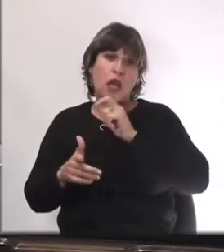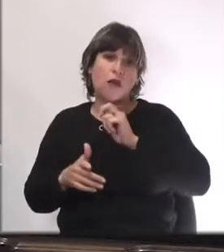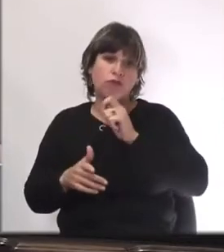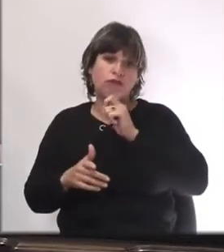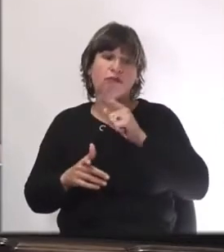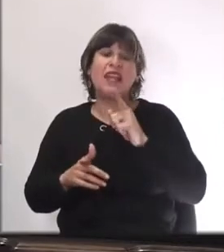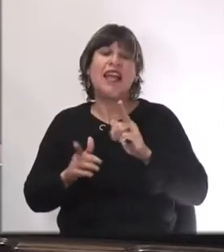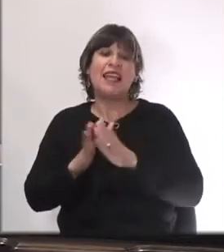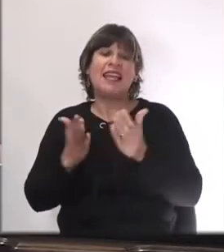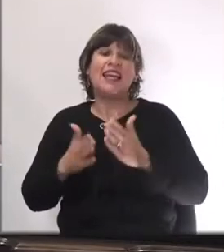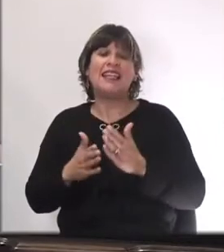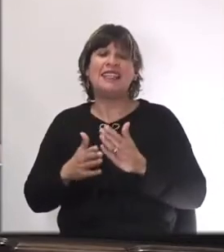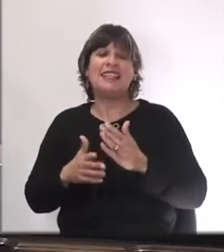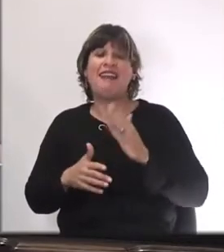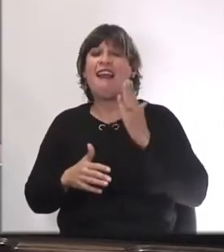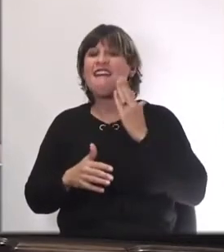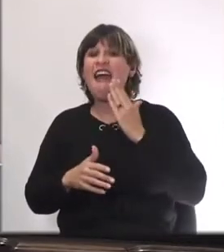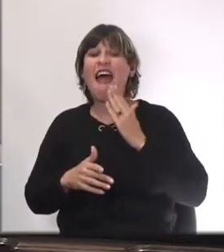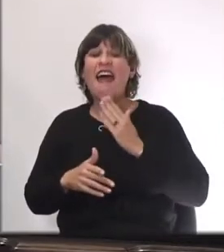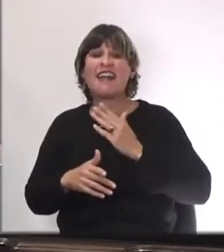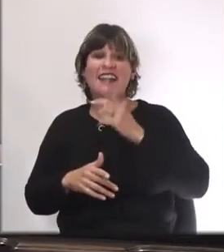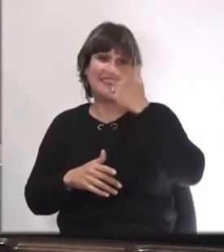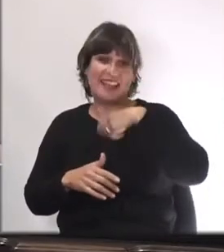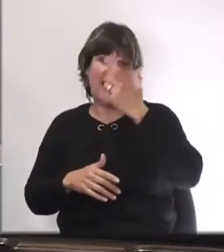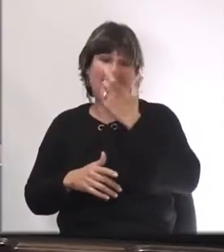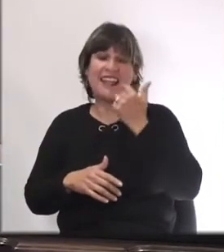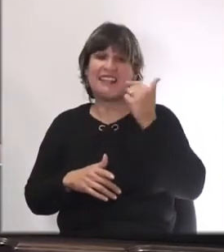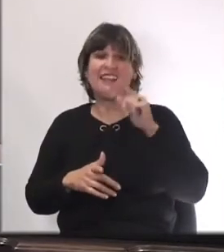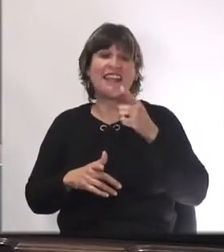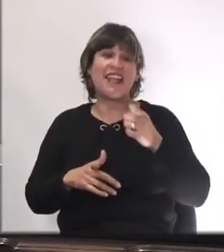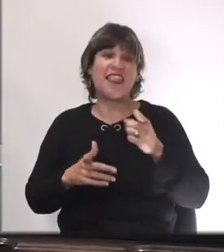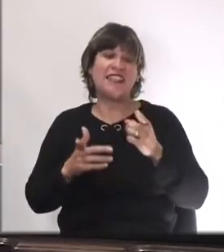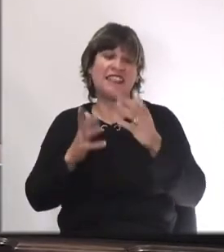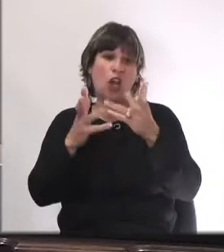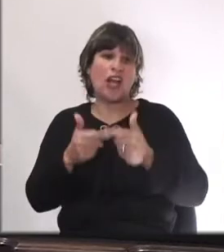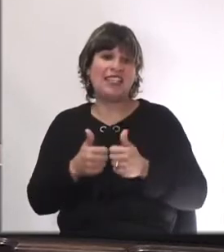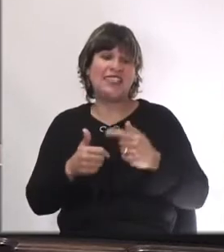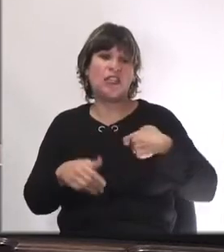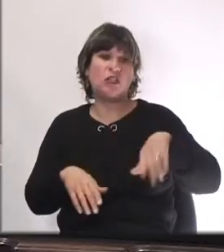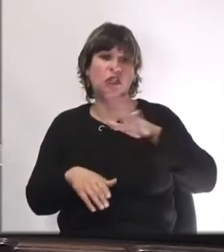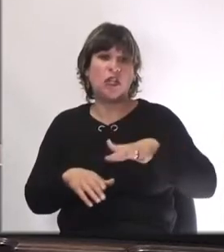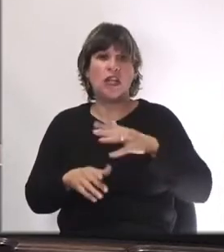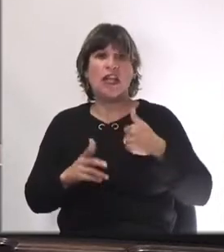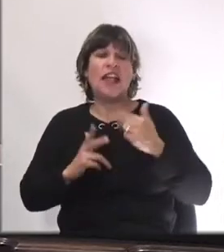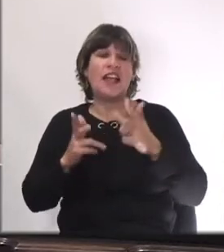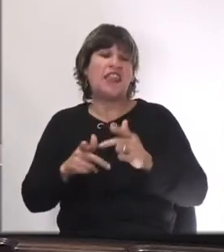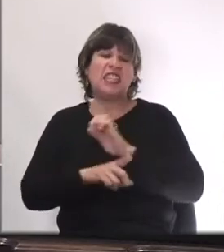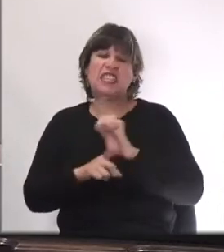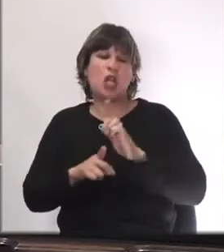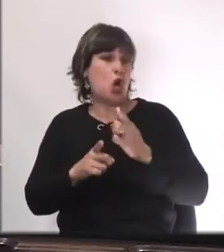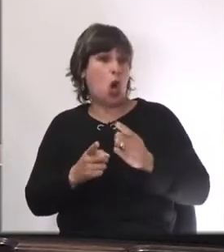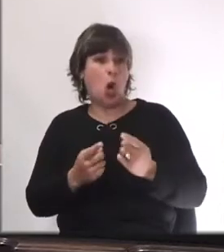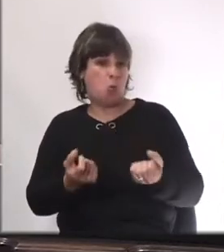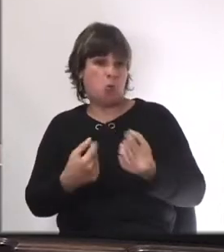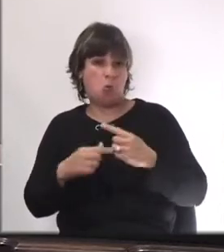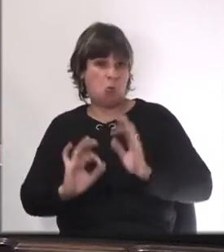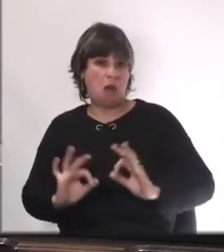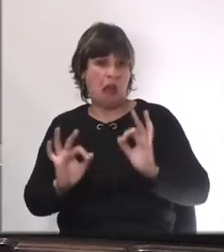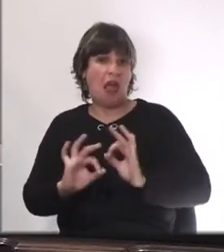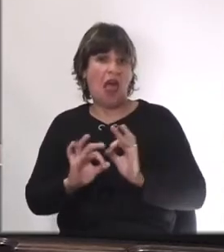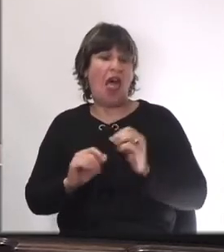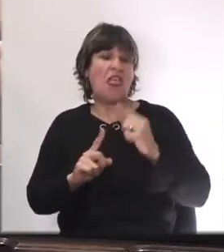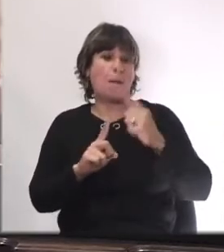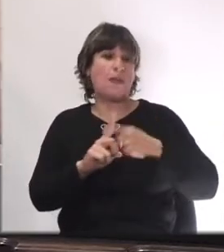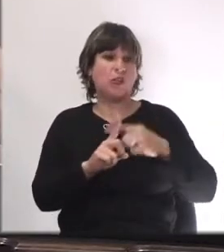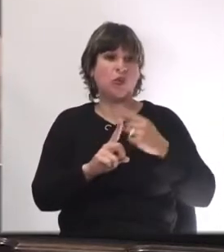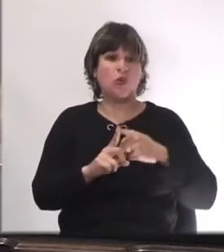Caras y Caretas, donde varias organizaciones de la sociedad civil dicen que no están recibiendo la distribución trimestral de alimentos del Instituto